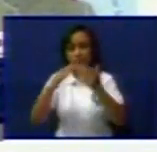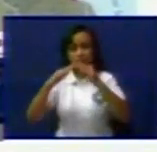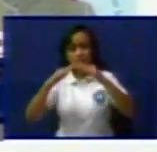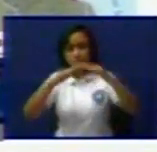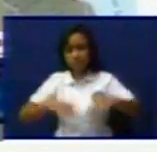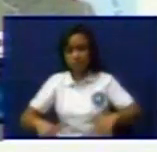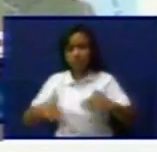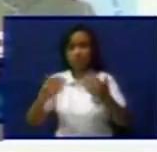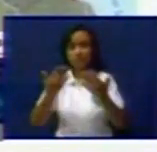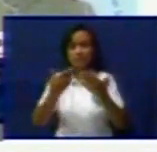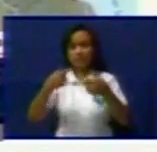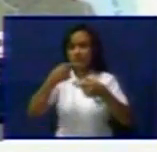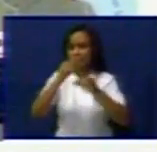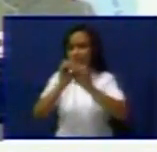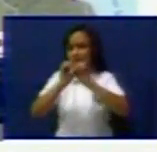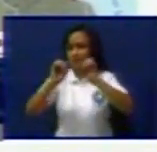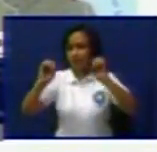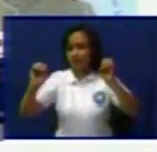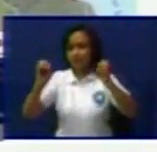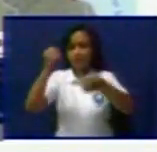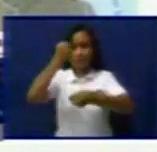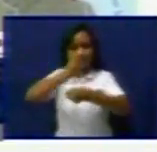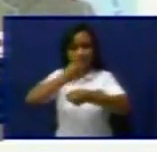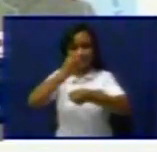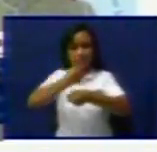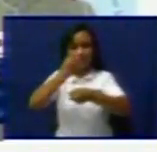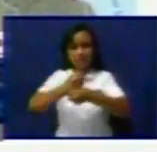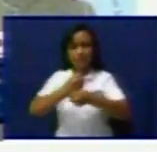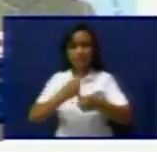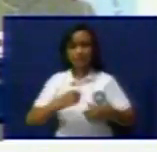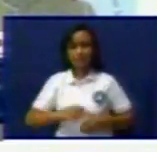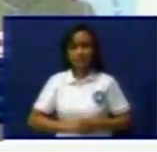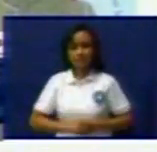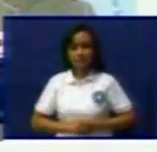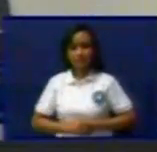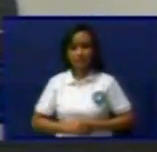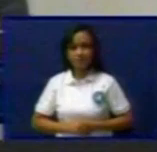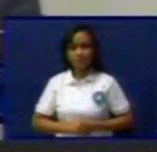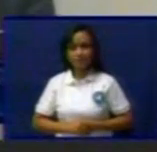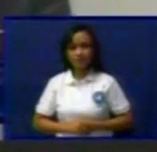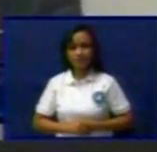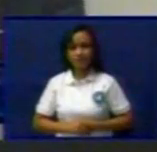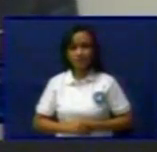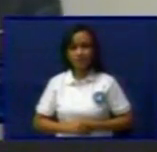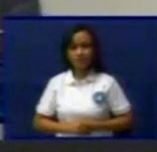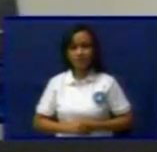ni tendrían efecto negativo a la operación de la obra.